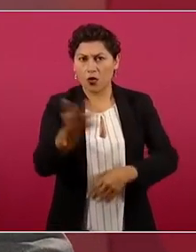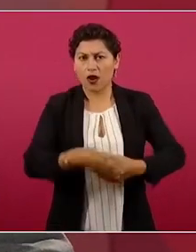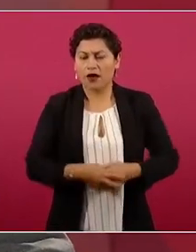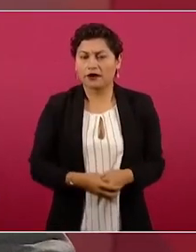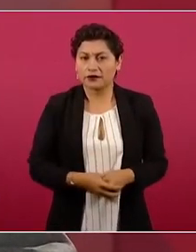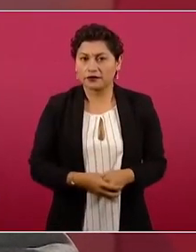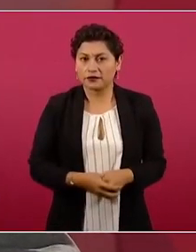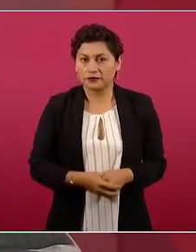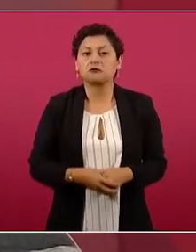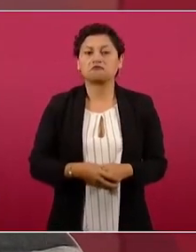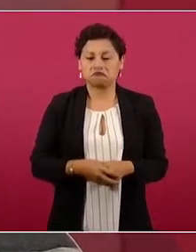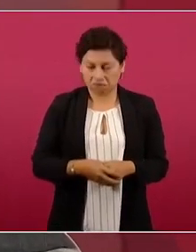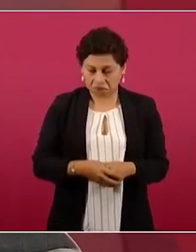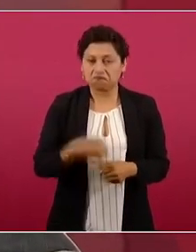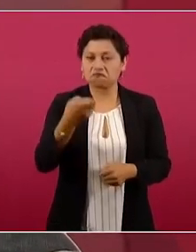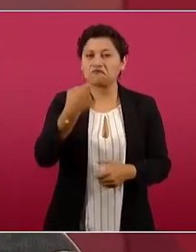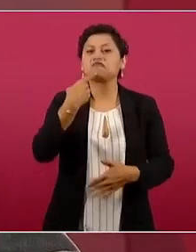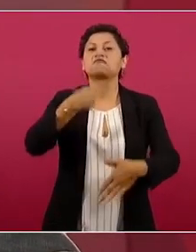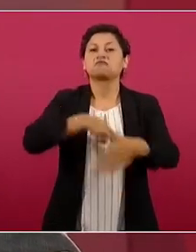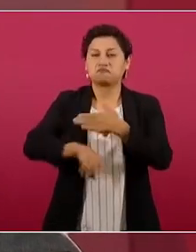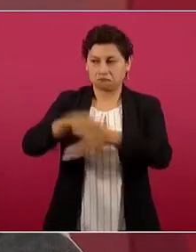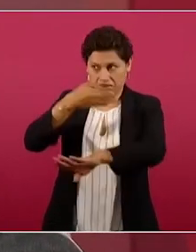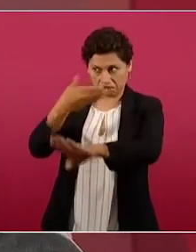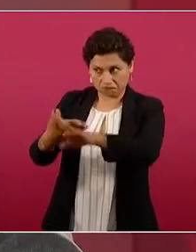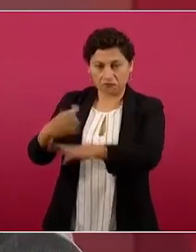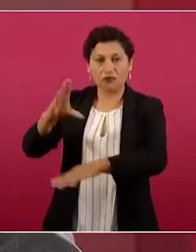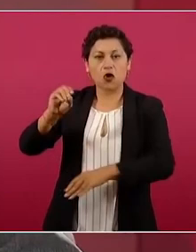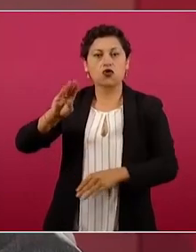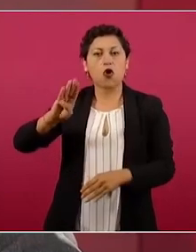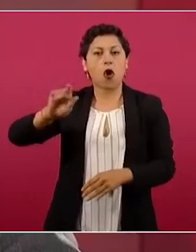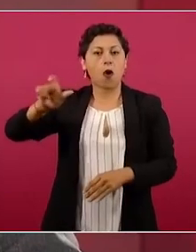Contra COVAX y contra la ONU.